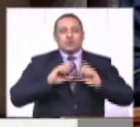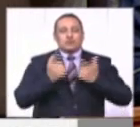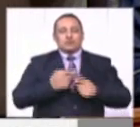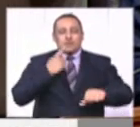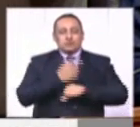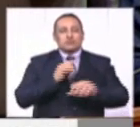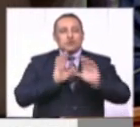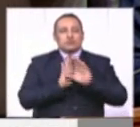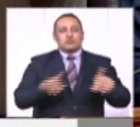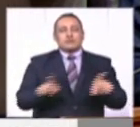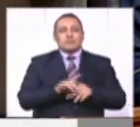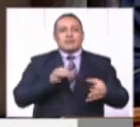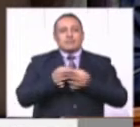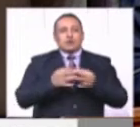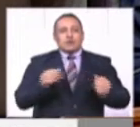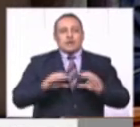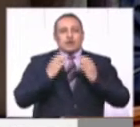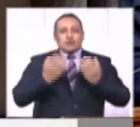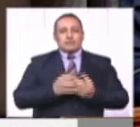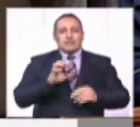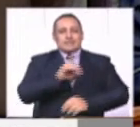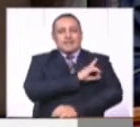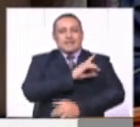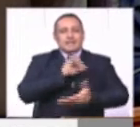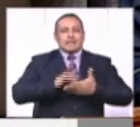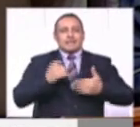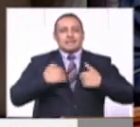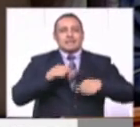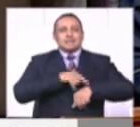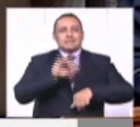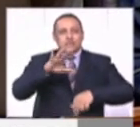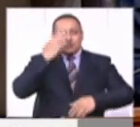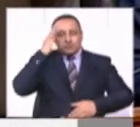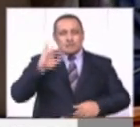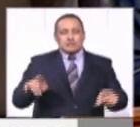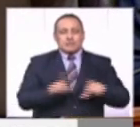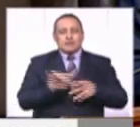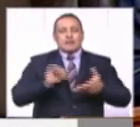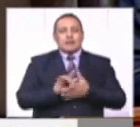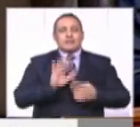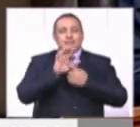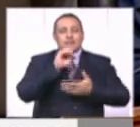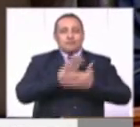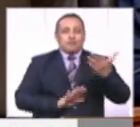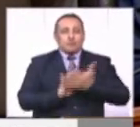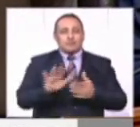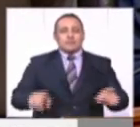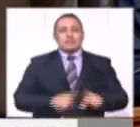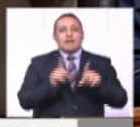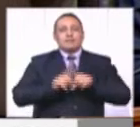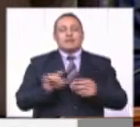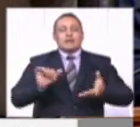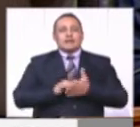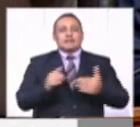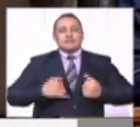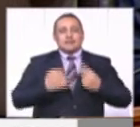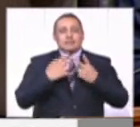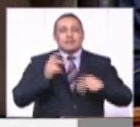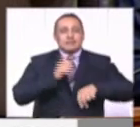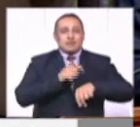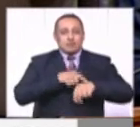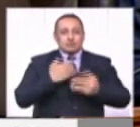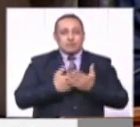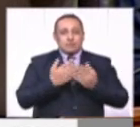constitucionales señaló que la congresista delegada tenía un plazo de 5 días hábiles para presentar el informe final el cual tiempo que se